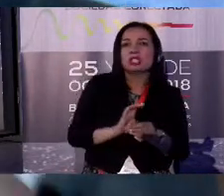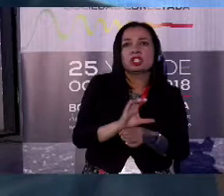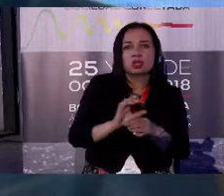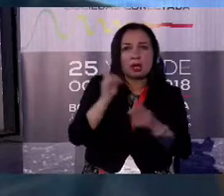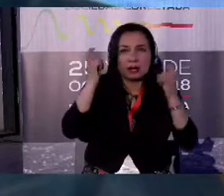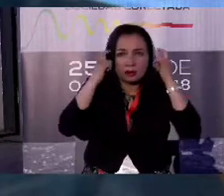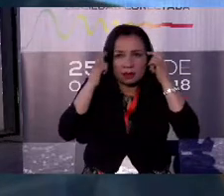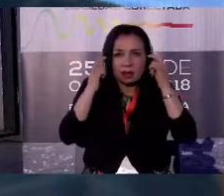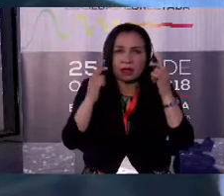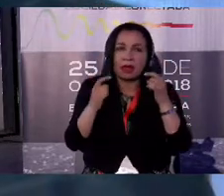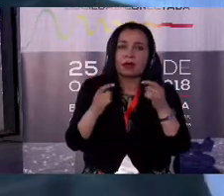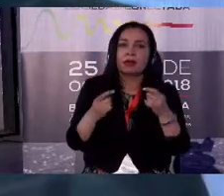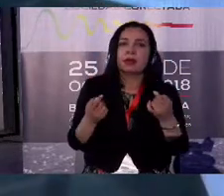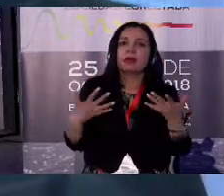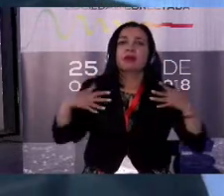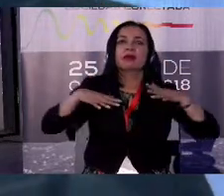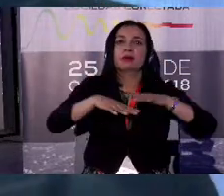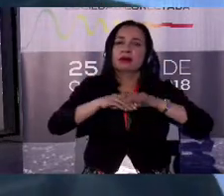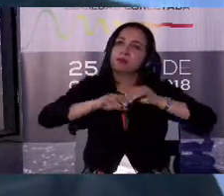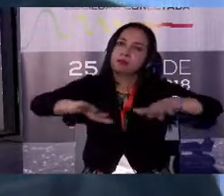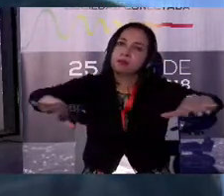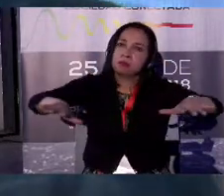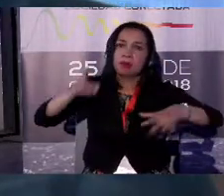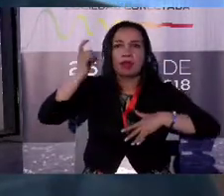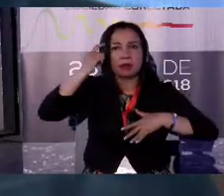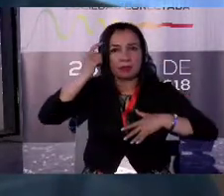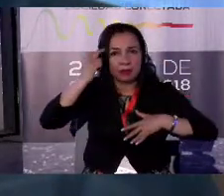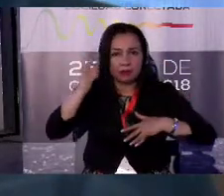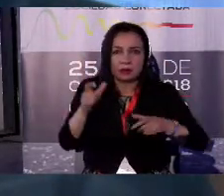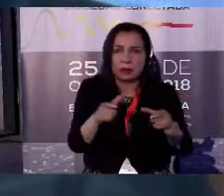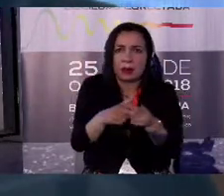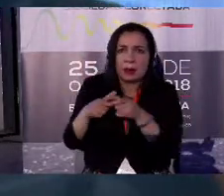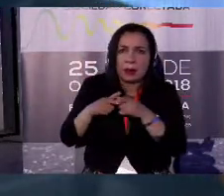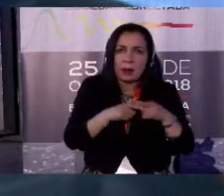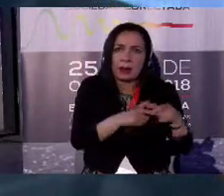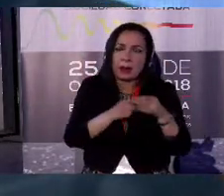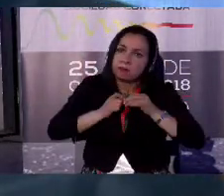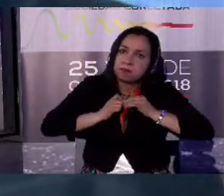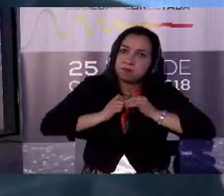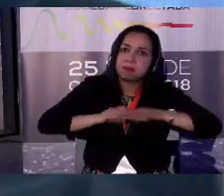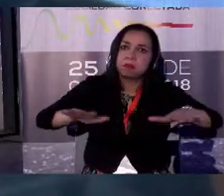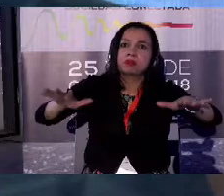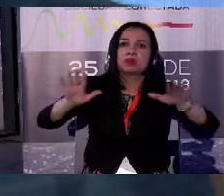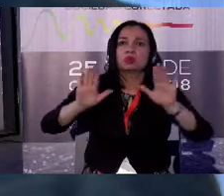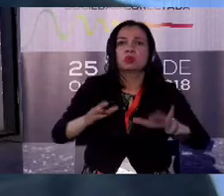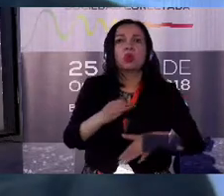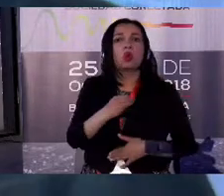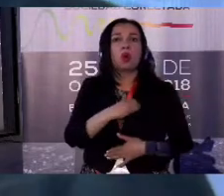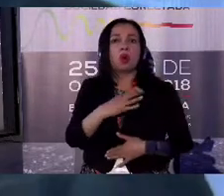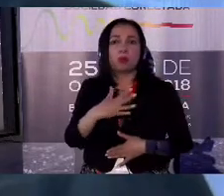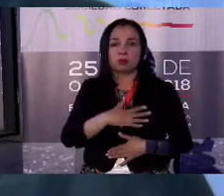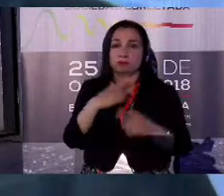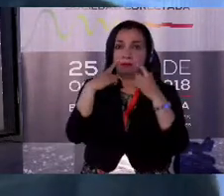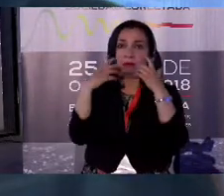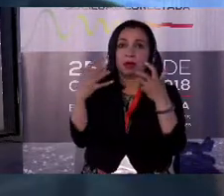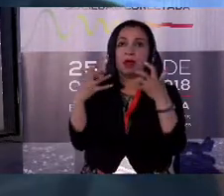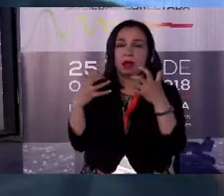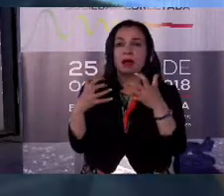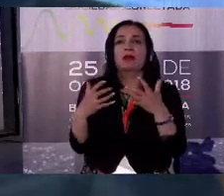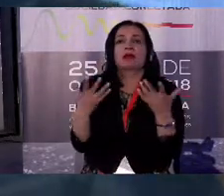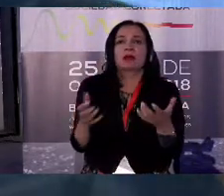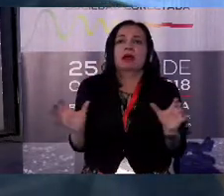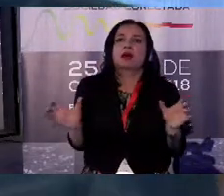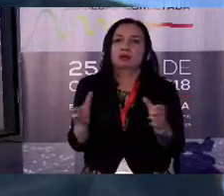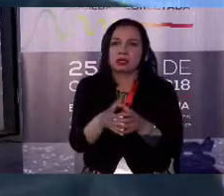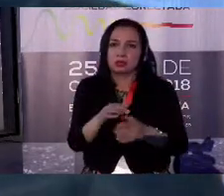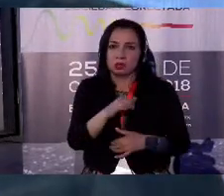redes inteligentes, despliegues de células pequeñas, creo que hay oportunidades significativas para asociaciones